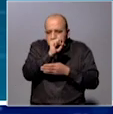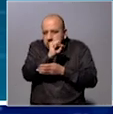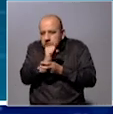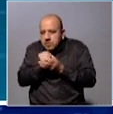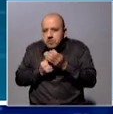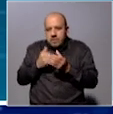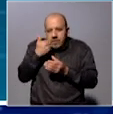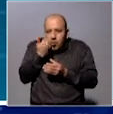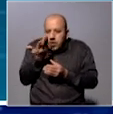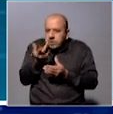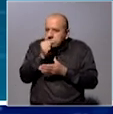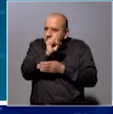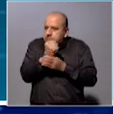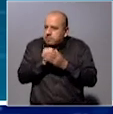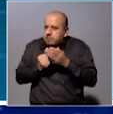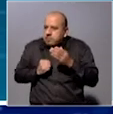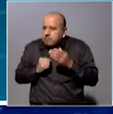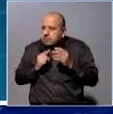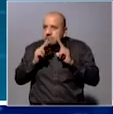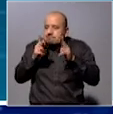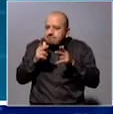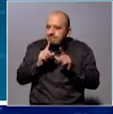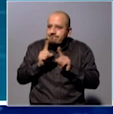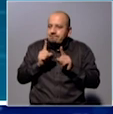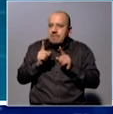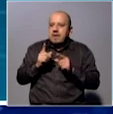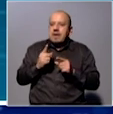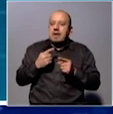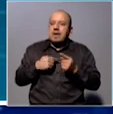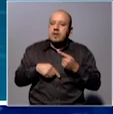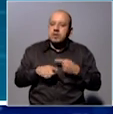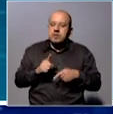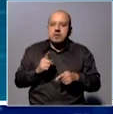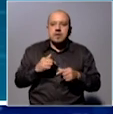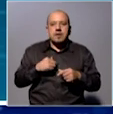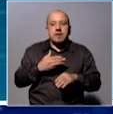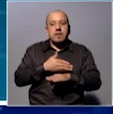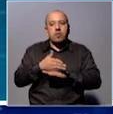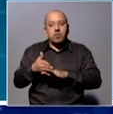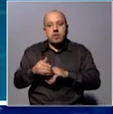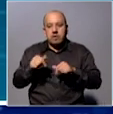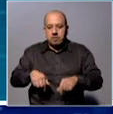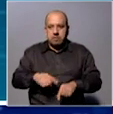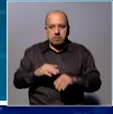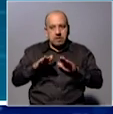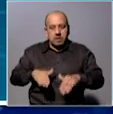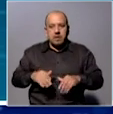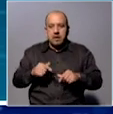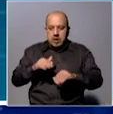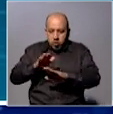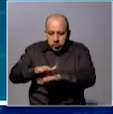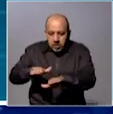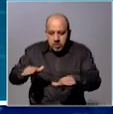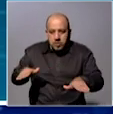como vergüenza, como exceso de timidez de conectarse con el otro. Claro. Y después de una cuarentena larga, en los niños más